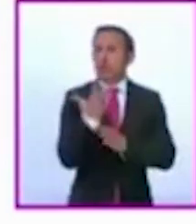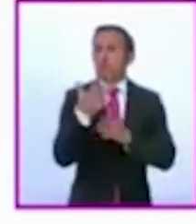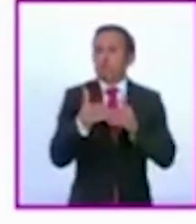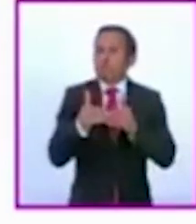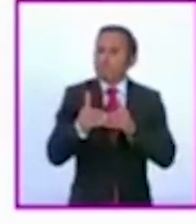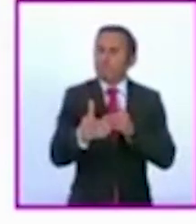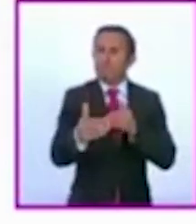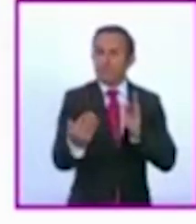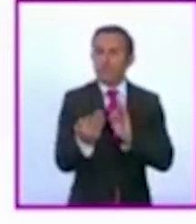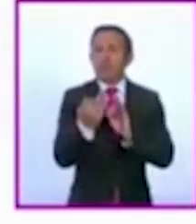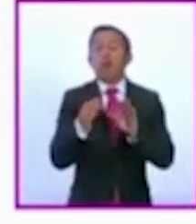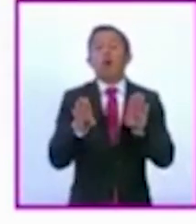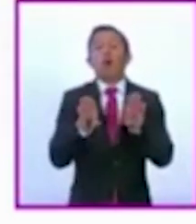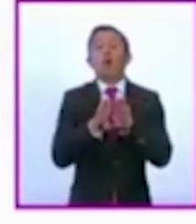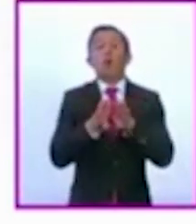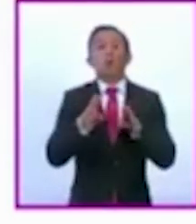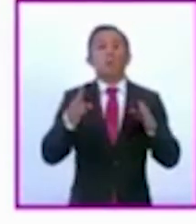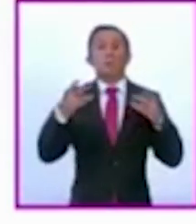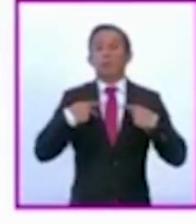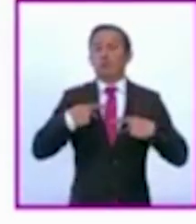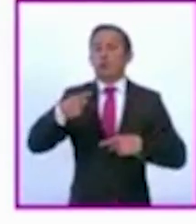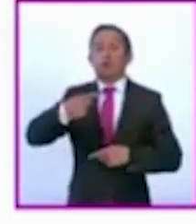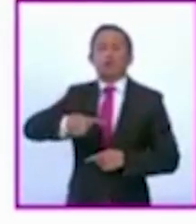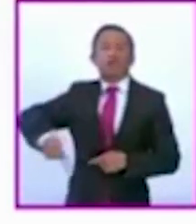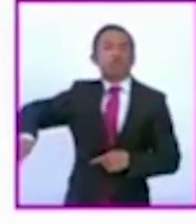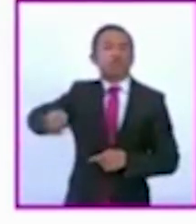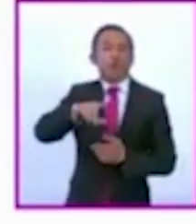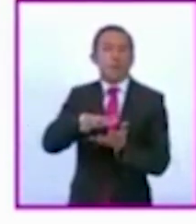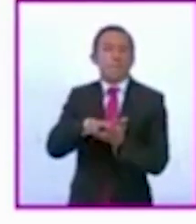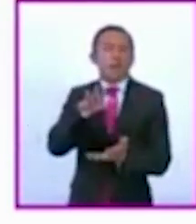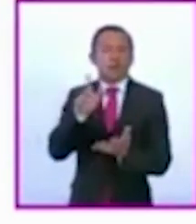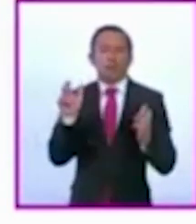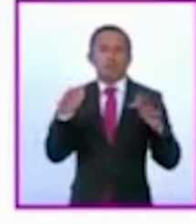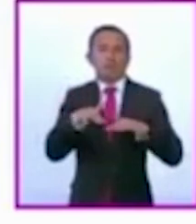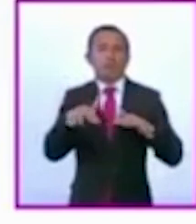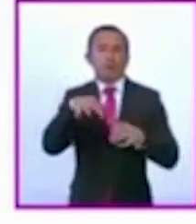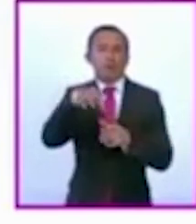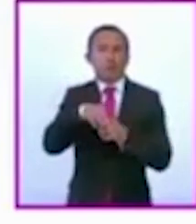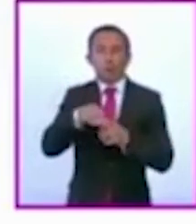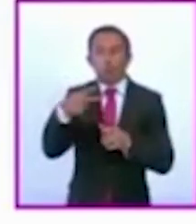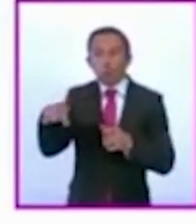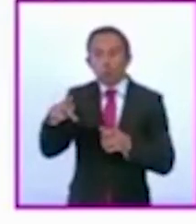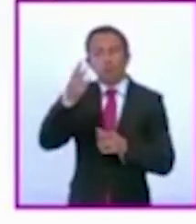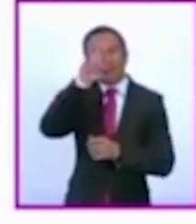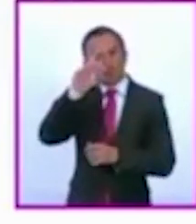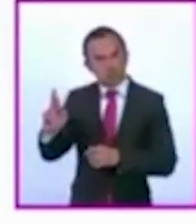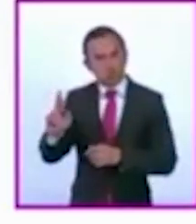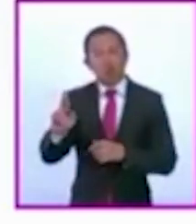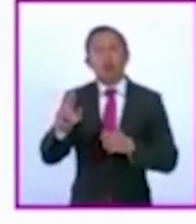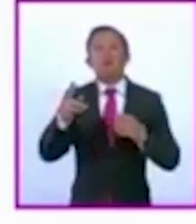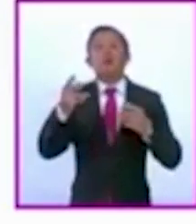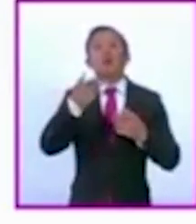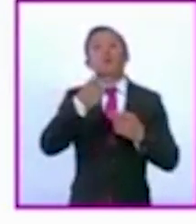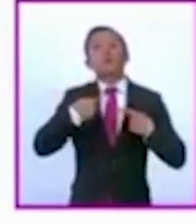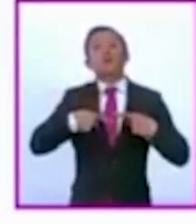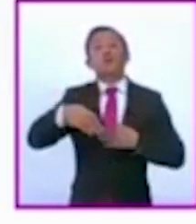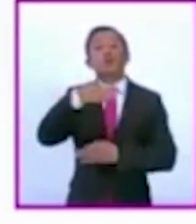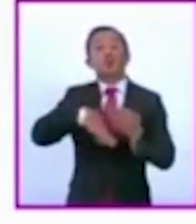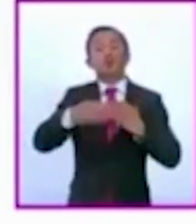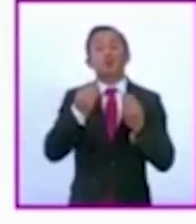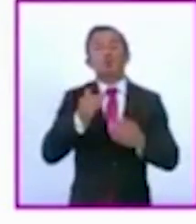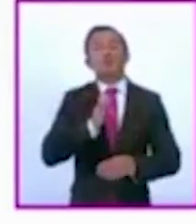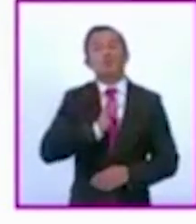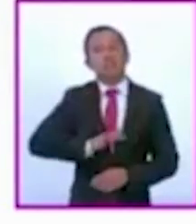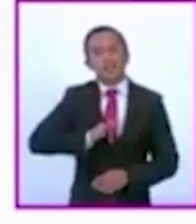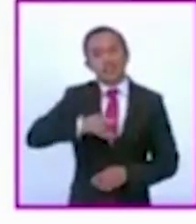a la voluntad soberana que hoy se ha expresado en las urnas muchas felicidades a todos muchas felicidades a